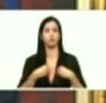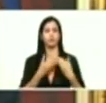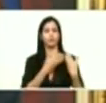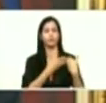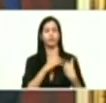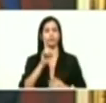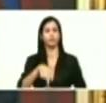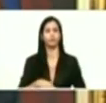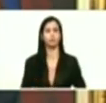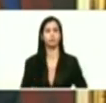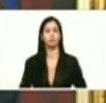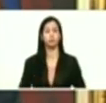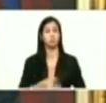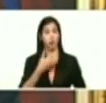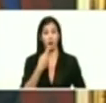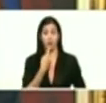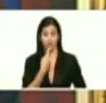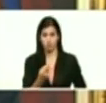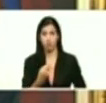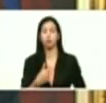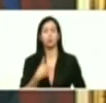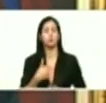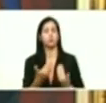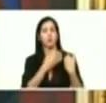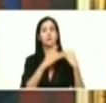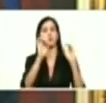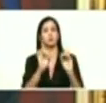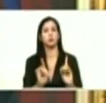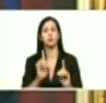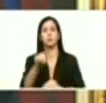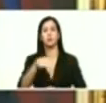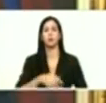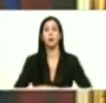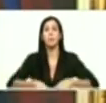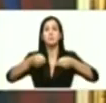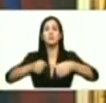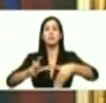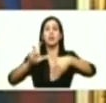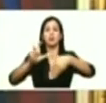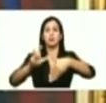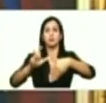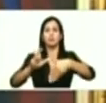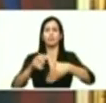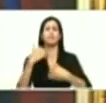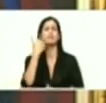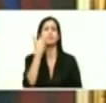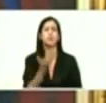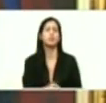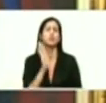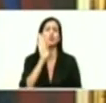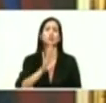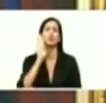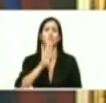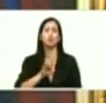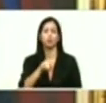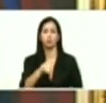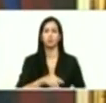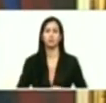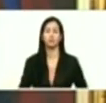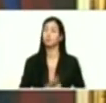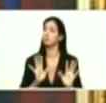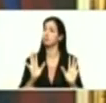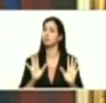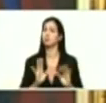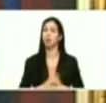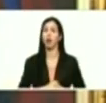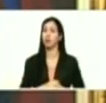responsabilidad de lo que voy a decir y he decidido abasto bicentenario y se pudrió así lo